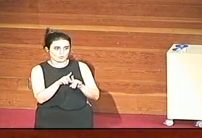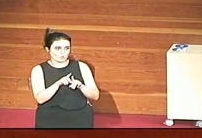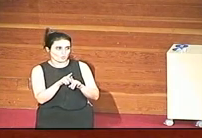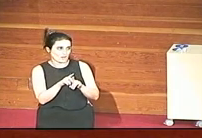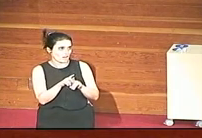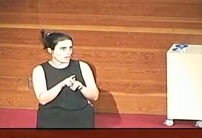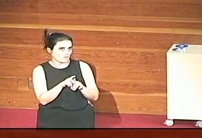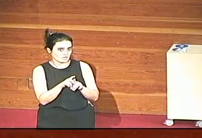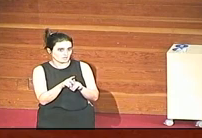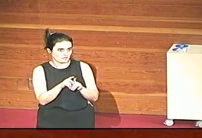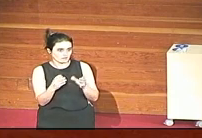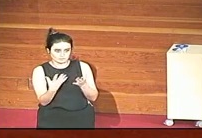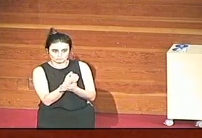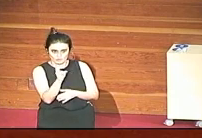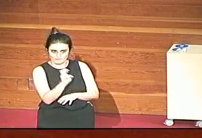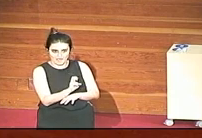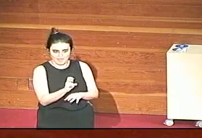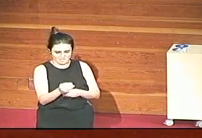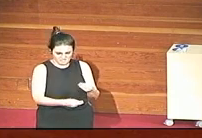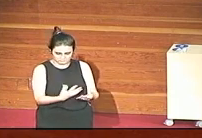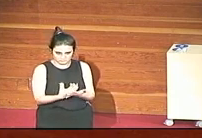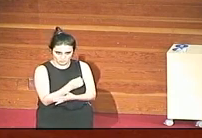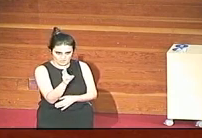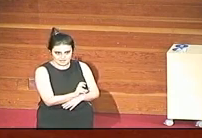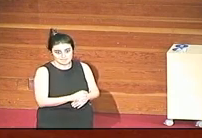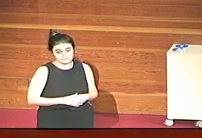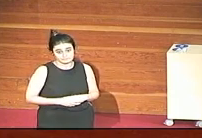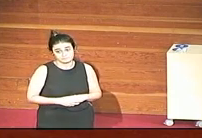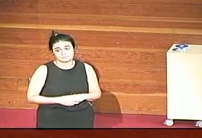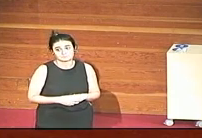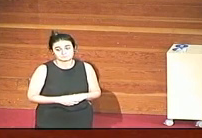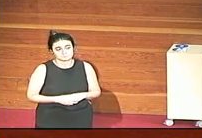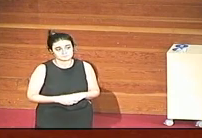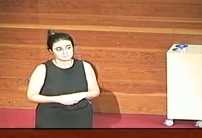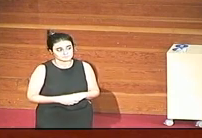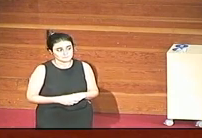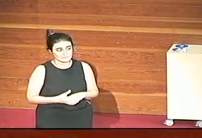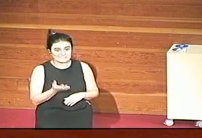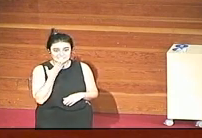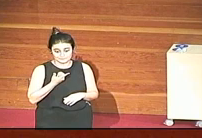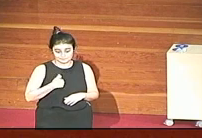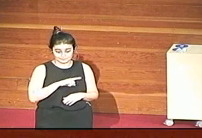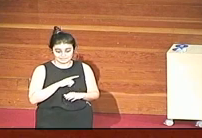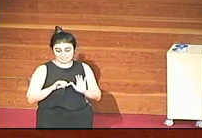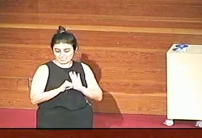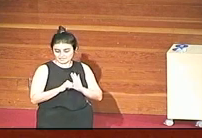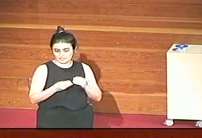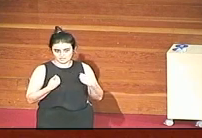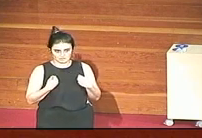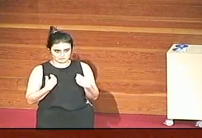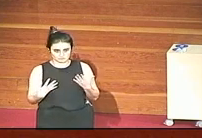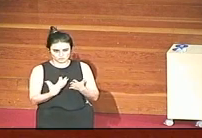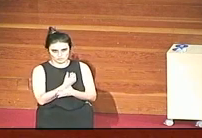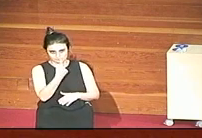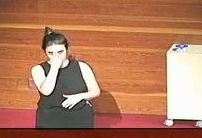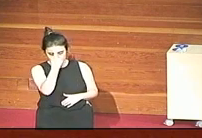todo sirve y además claro los que vivimos allí cerca lo tenemos todo muy presente